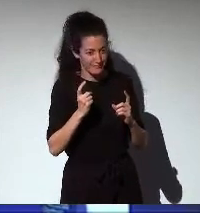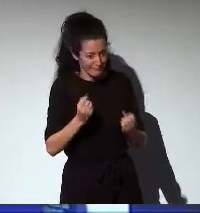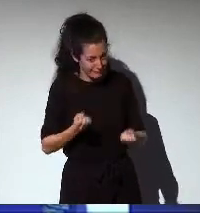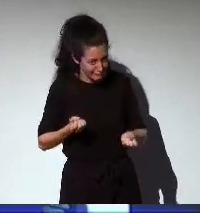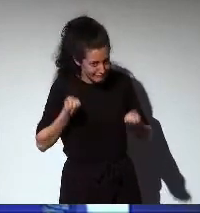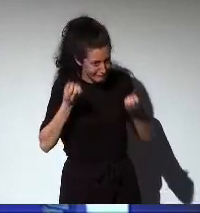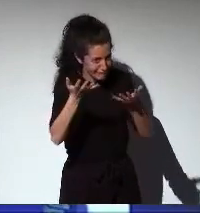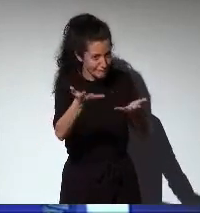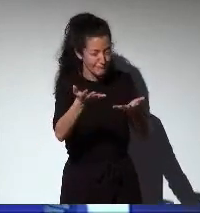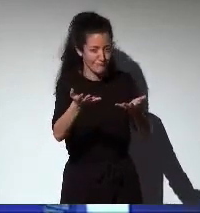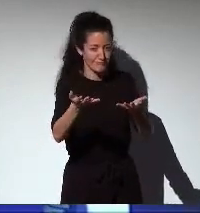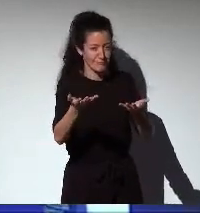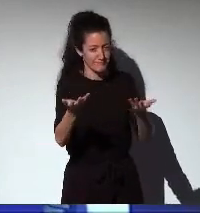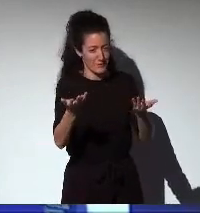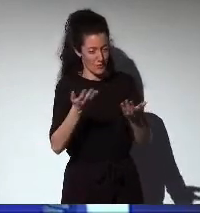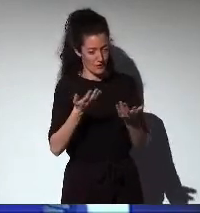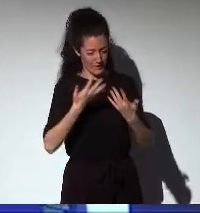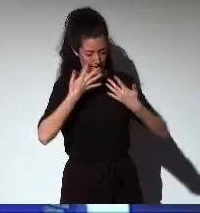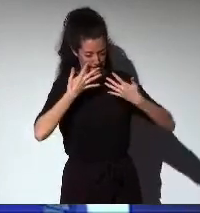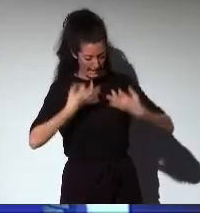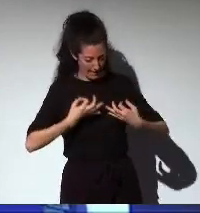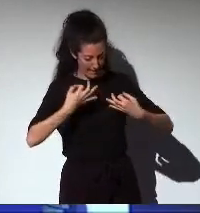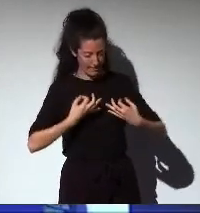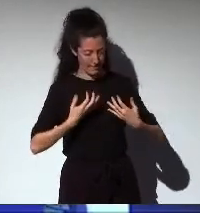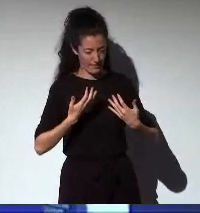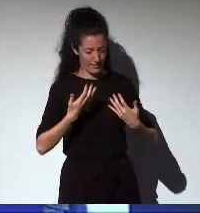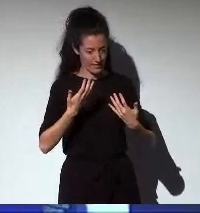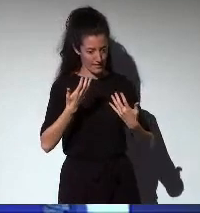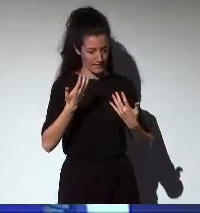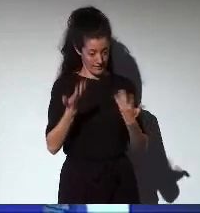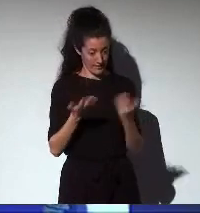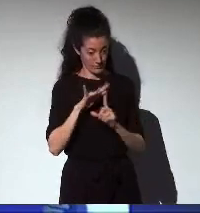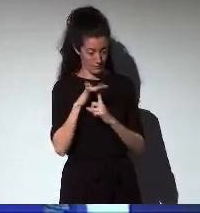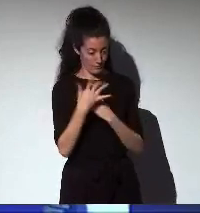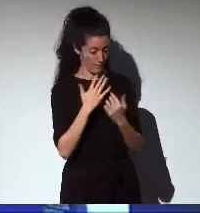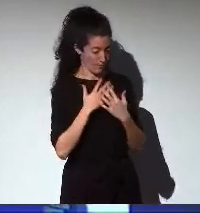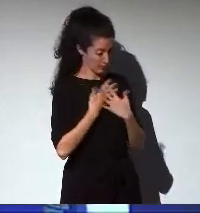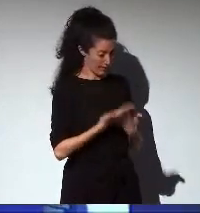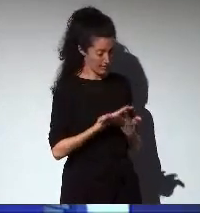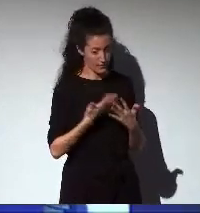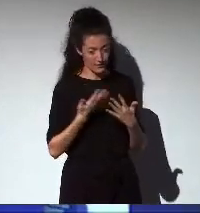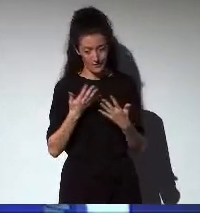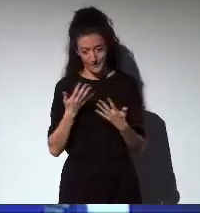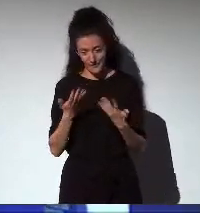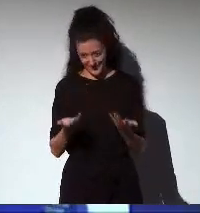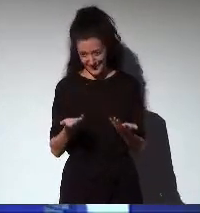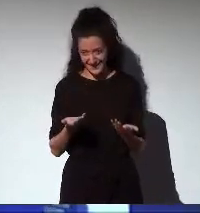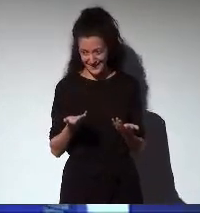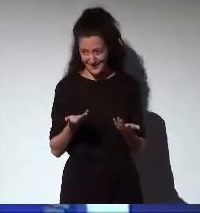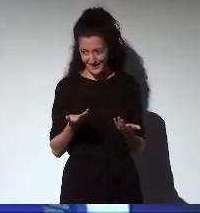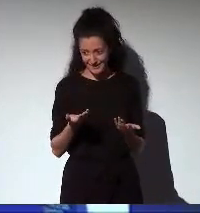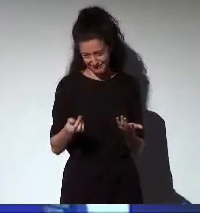esa realidad y esa interconexión que existe entre el voluntariado y como ya van